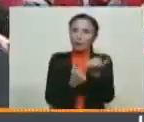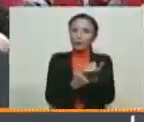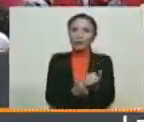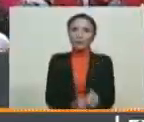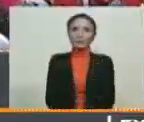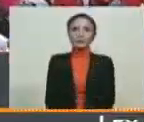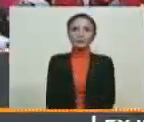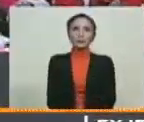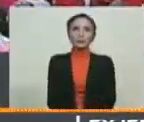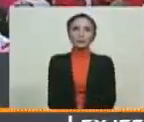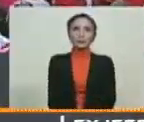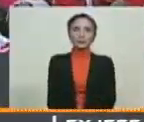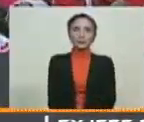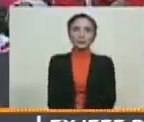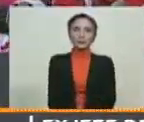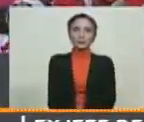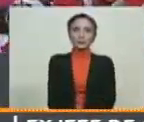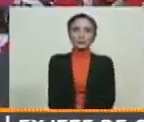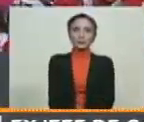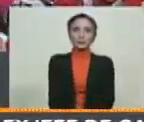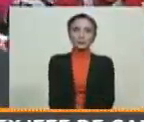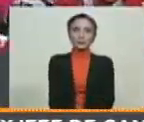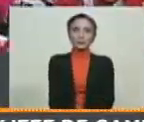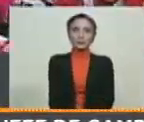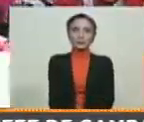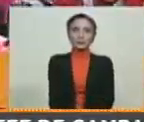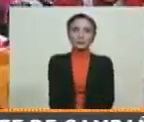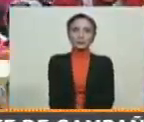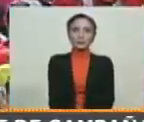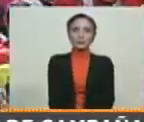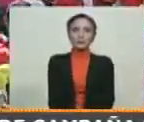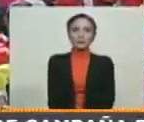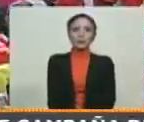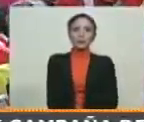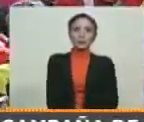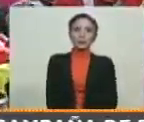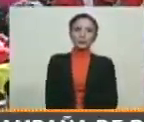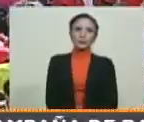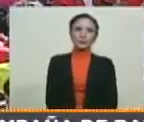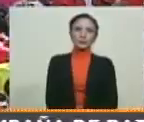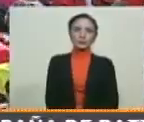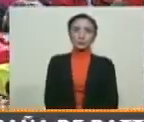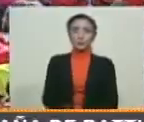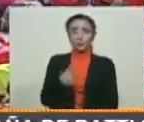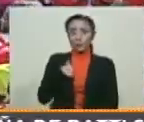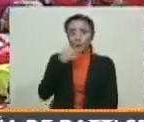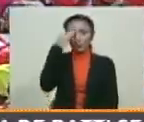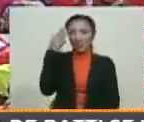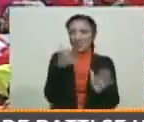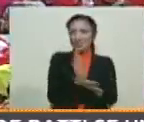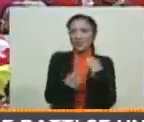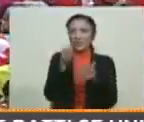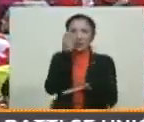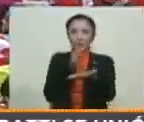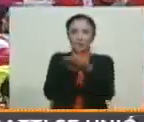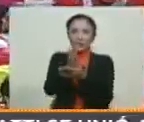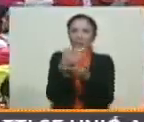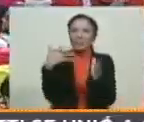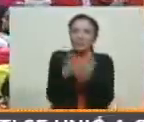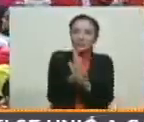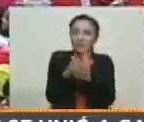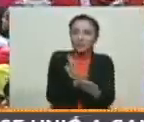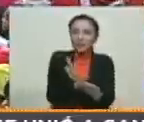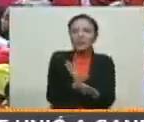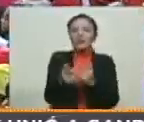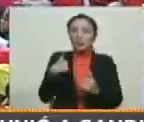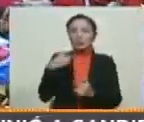yo sé lo que es la lealtad porque la práctica al legado